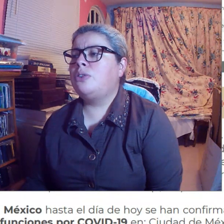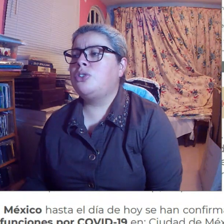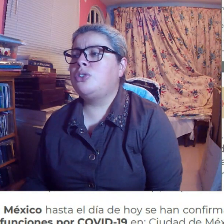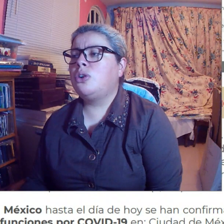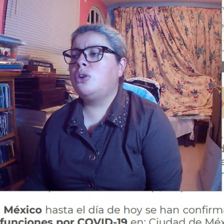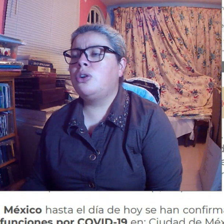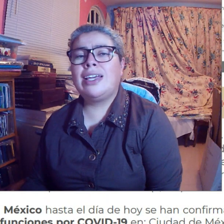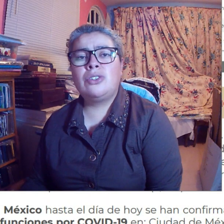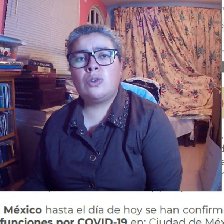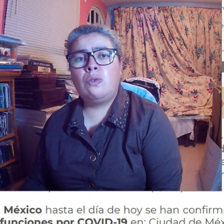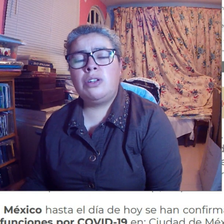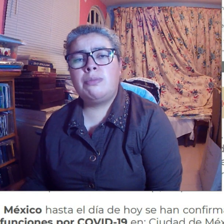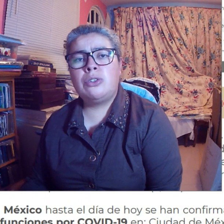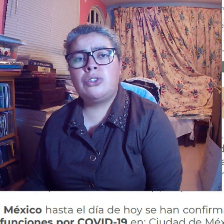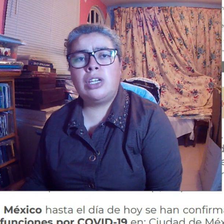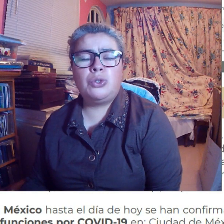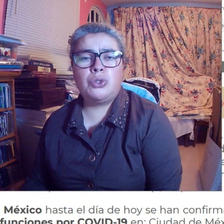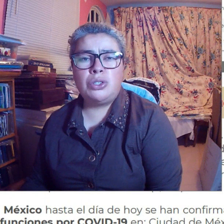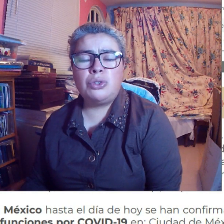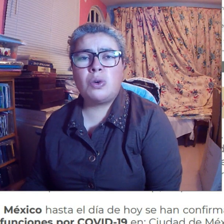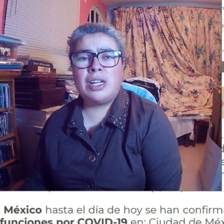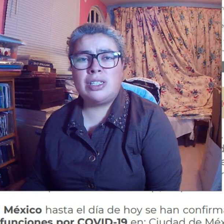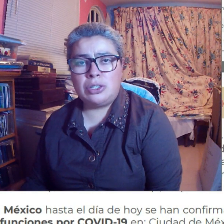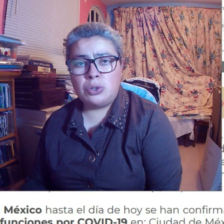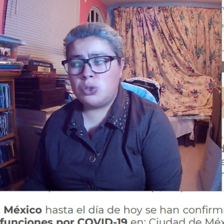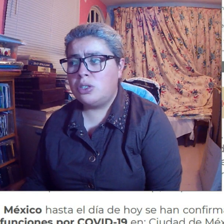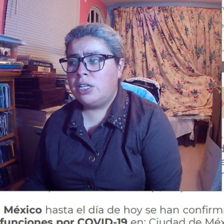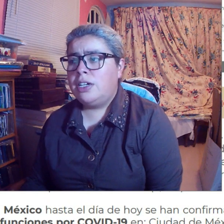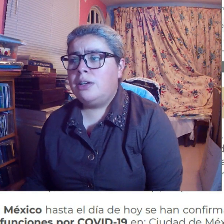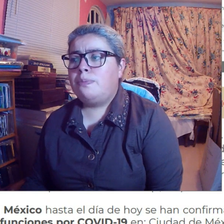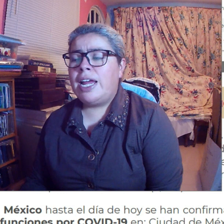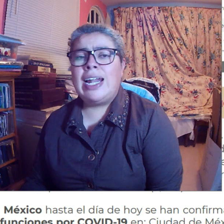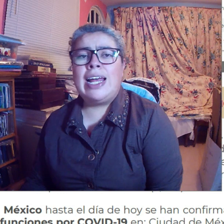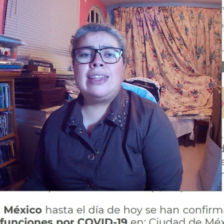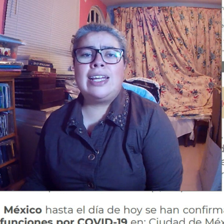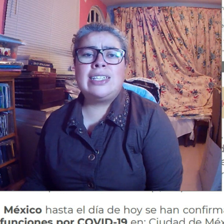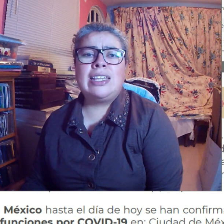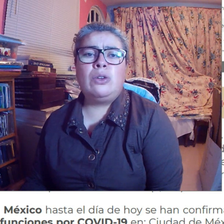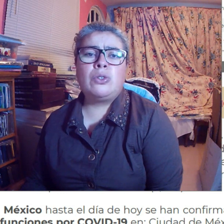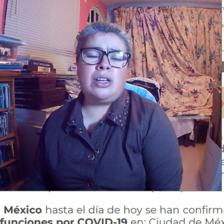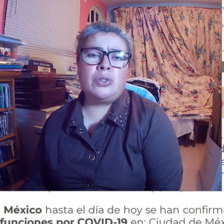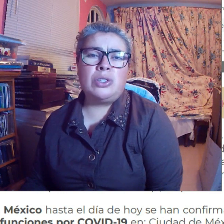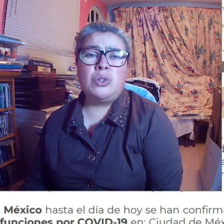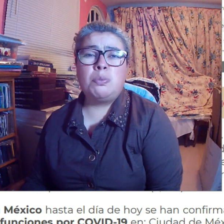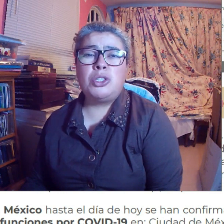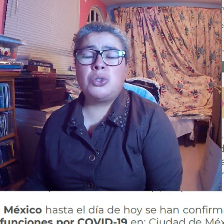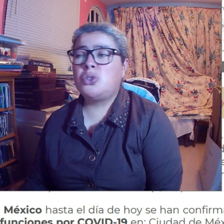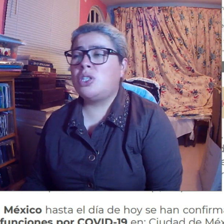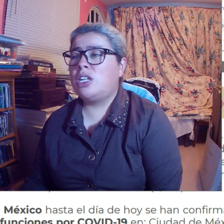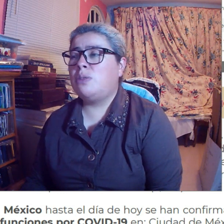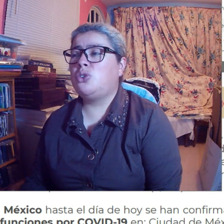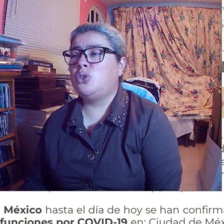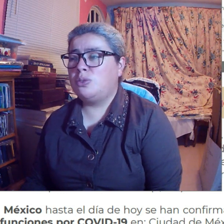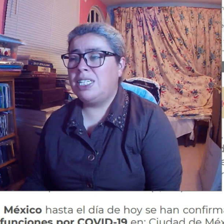remontando nuestro color de casos confirmados en 848. Para la tasa de los casos en